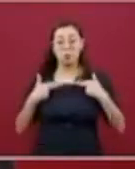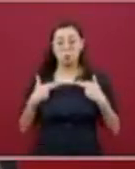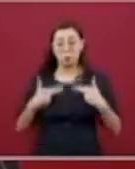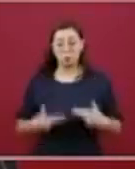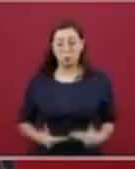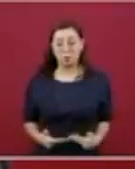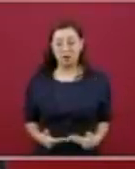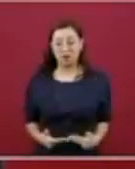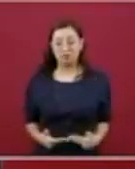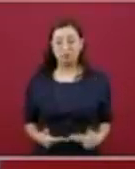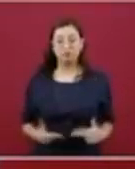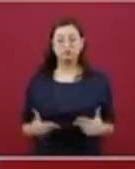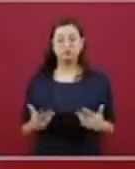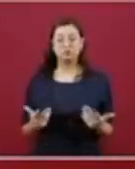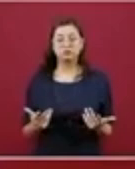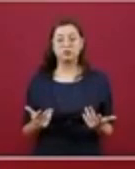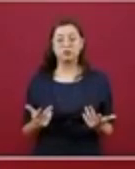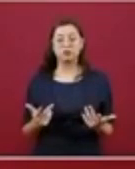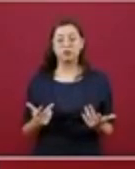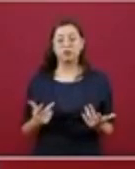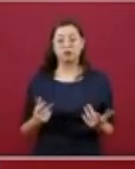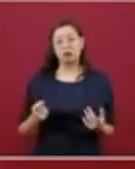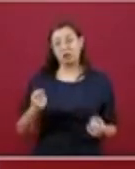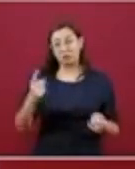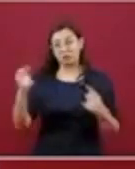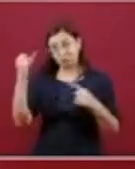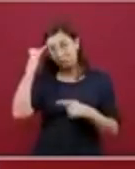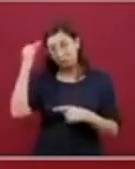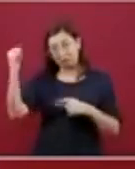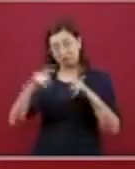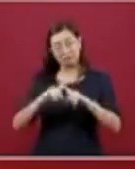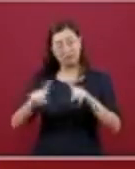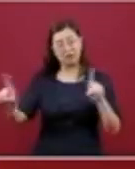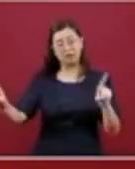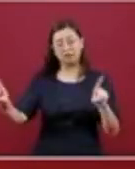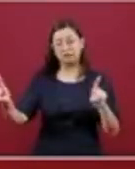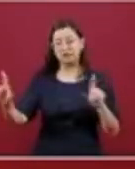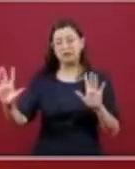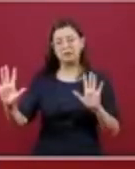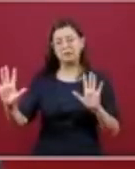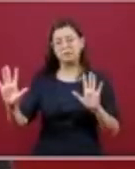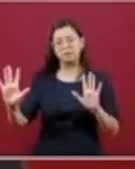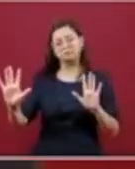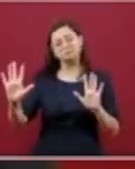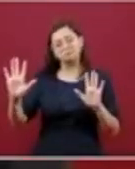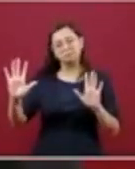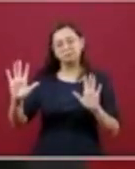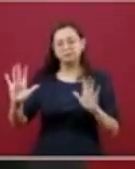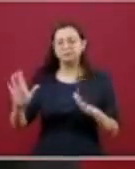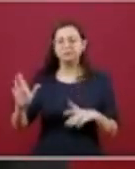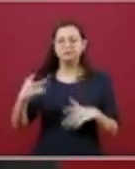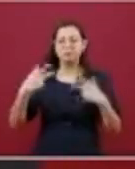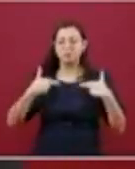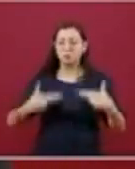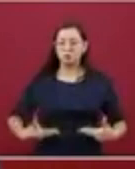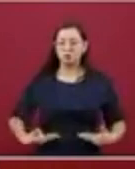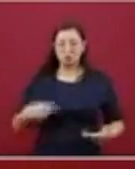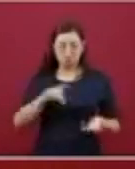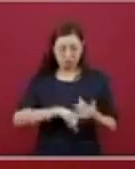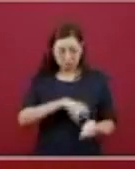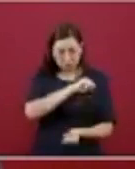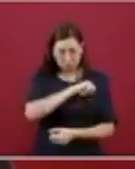aunque algunos piensen distinto, no son malos por